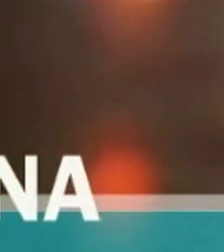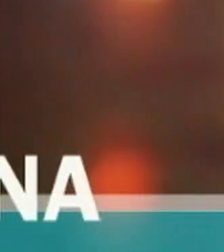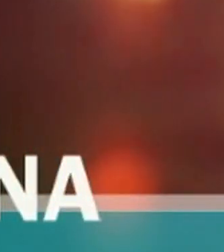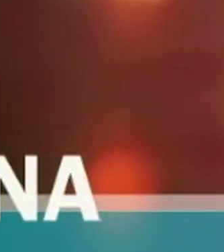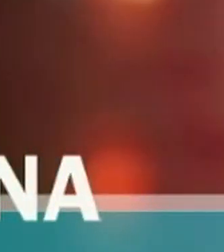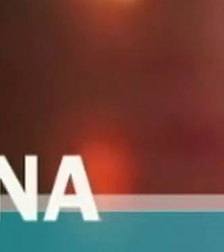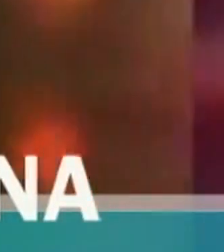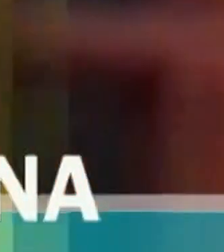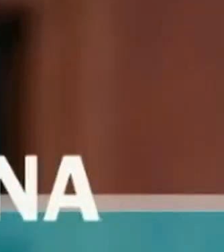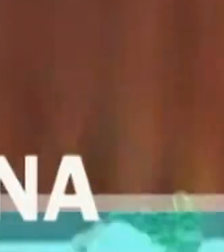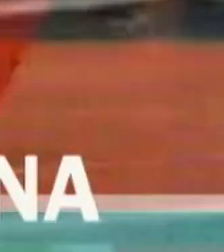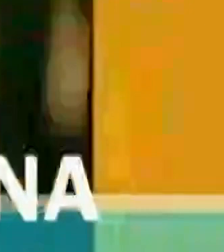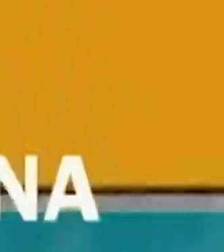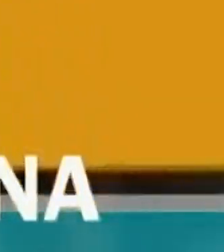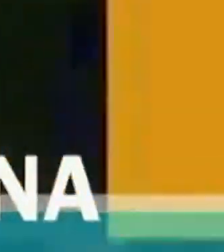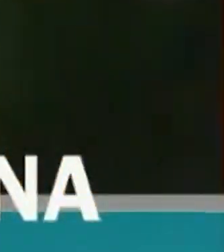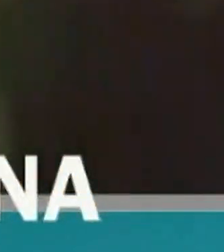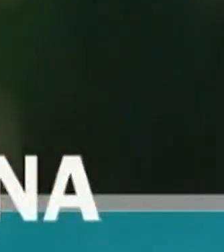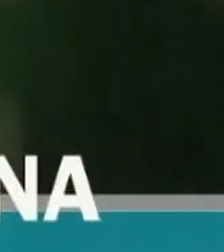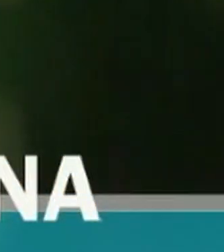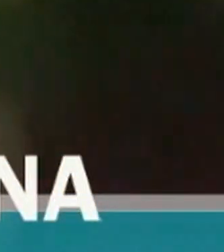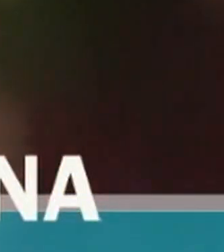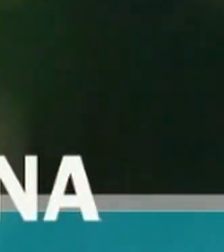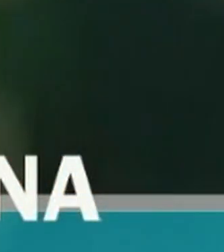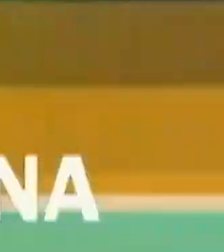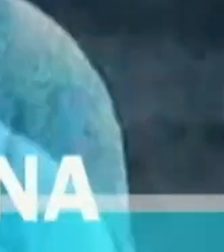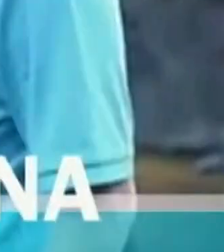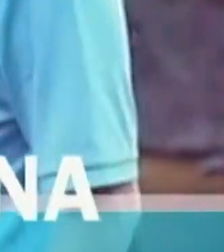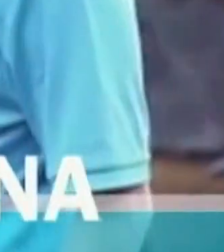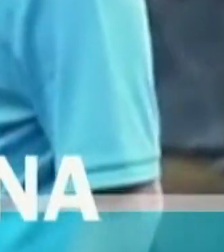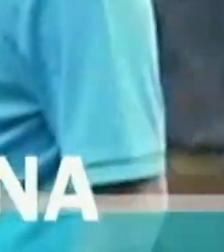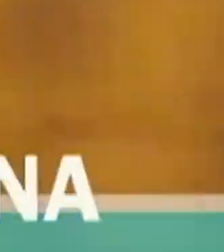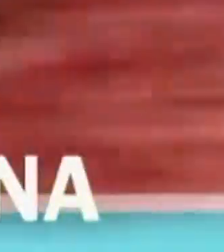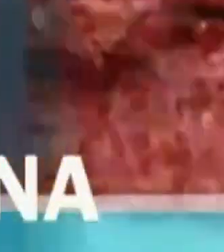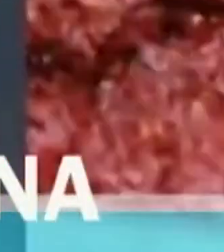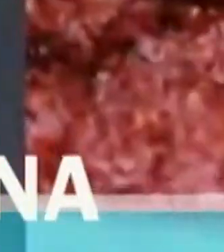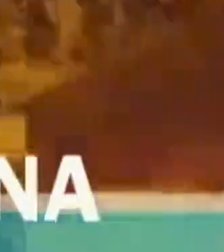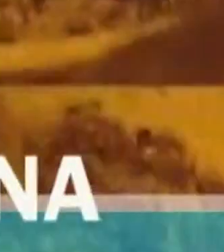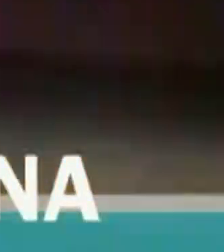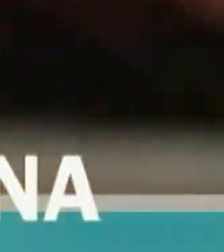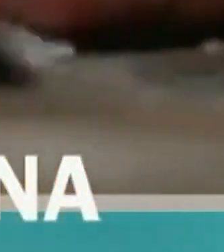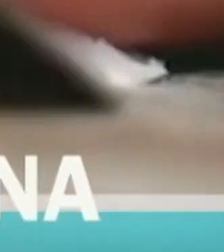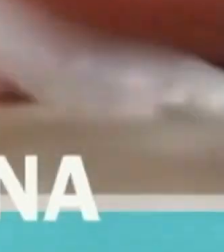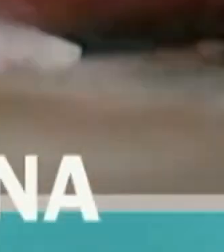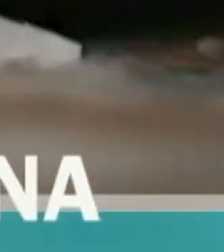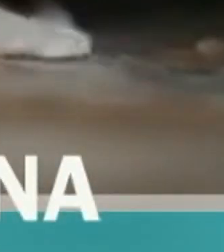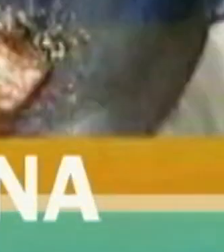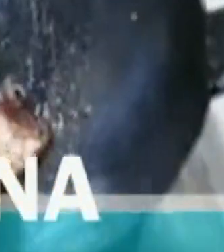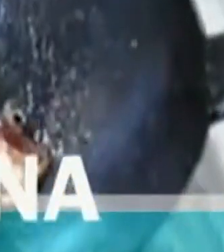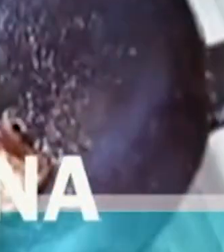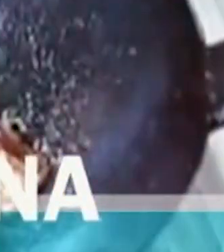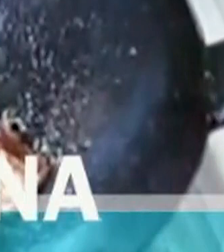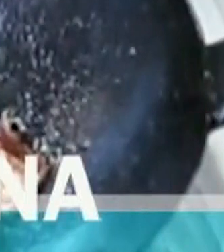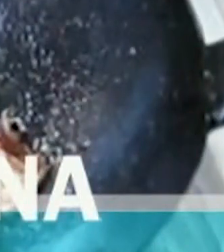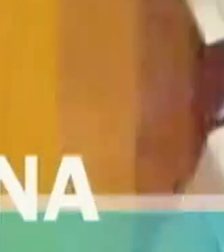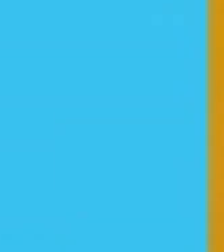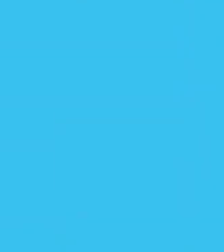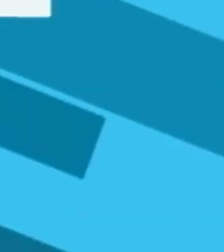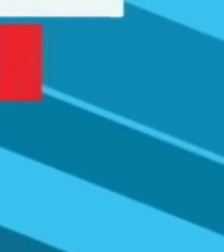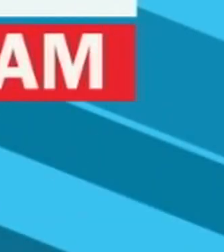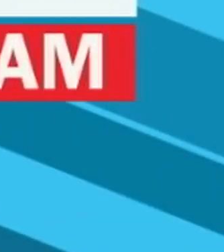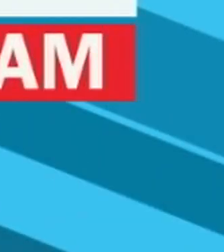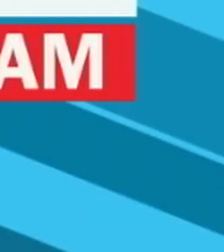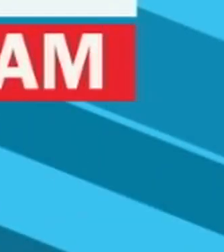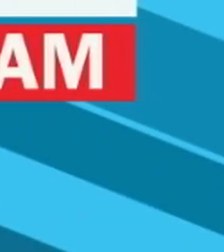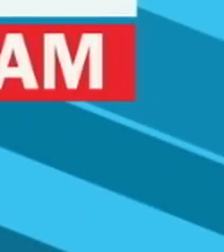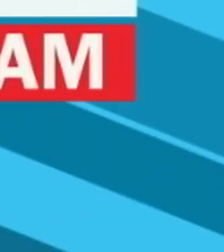el turismo viajan juntos alrededor del mundo. Esta semana descubra en De China a tu cocina lo mejor